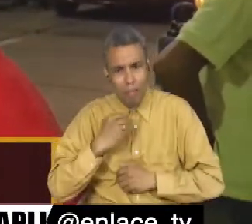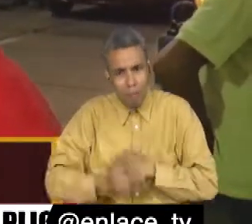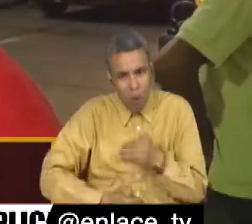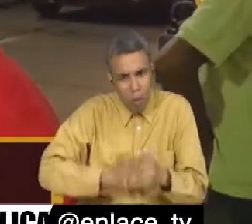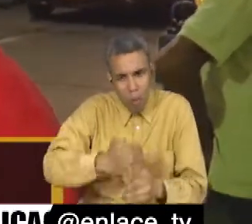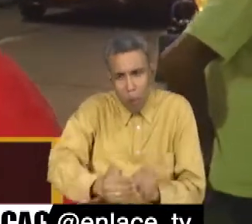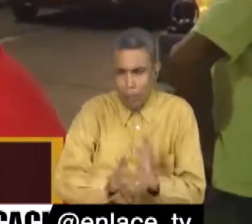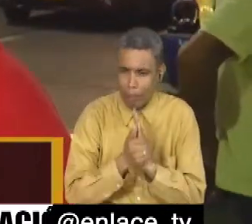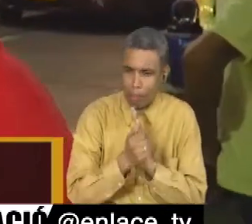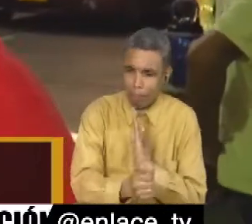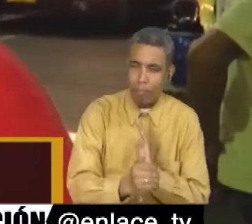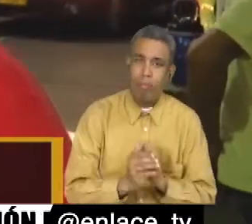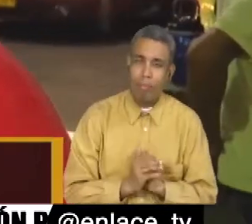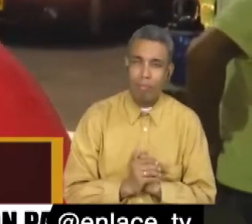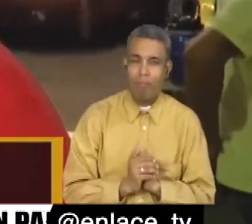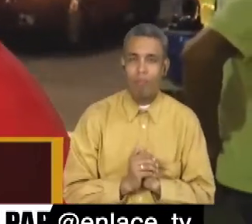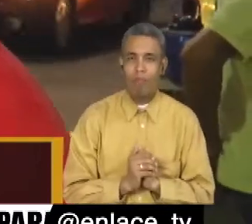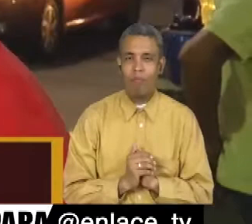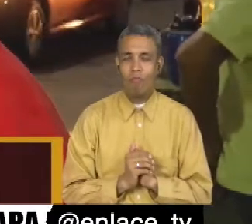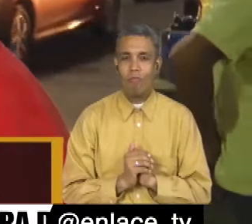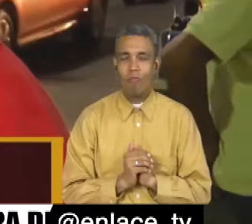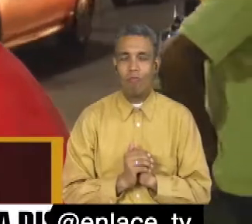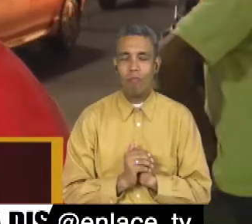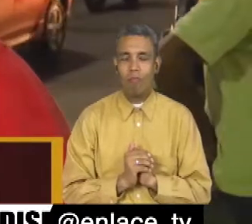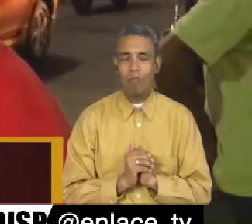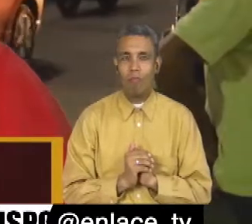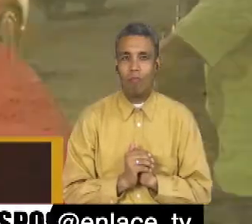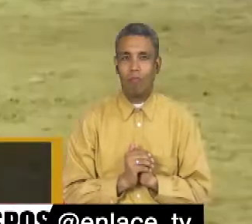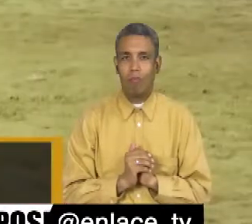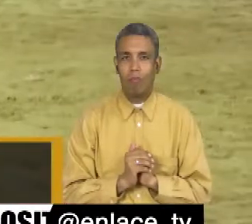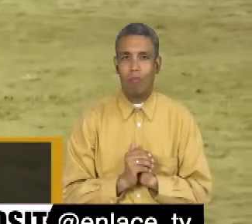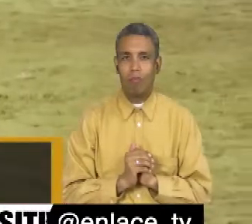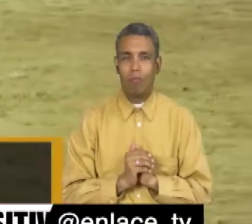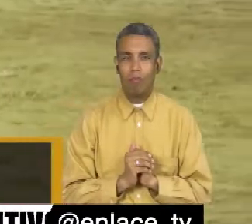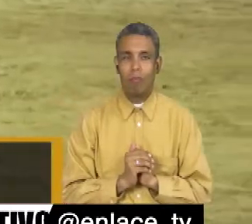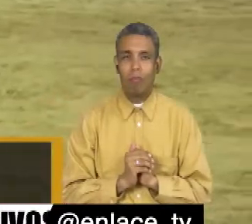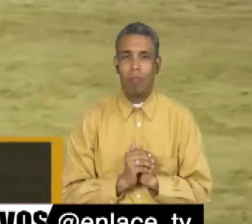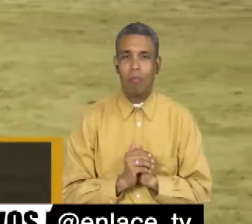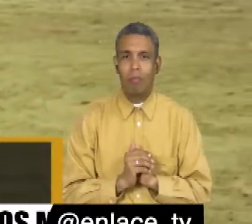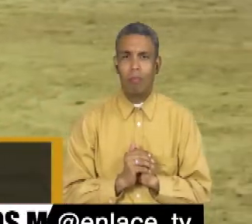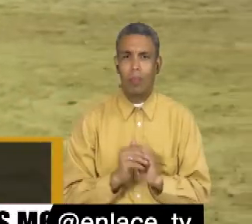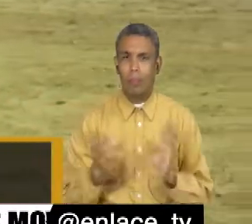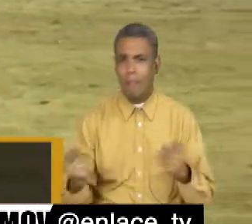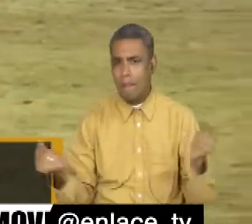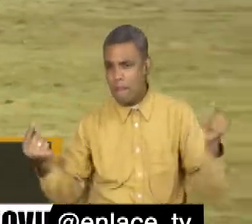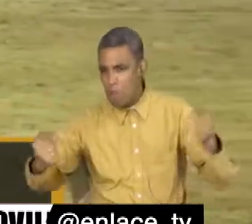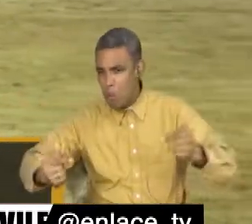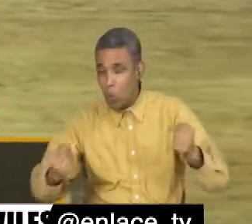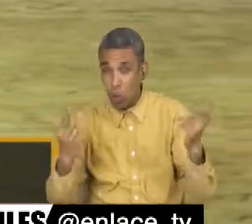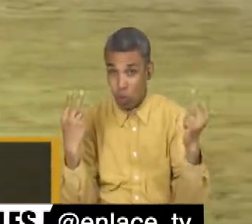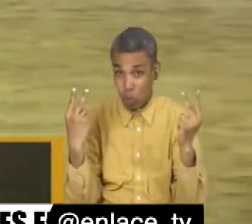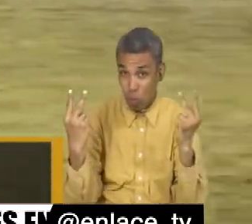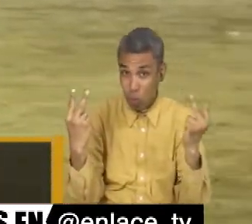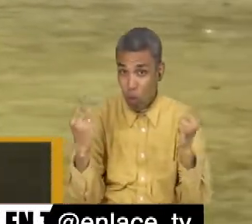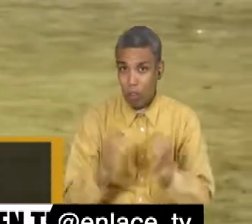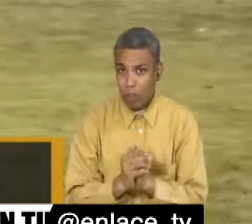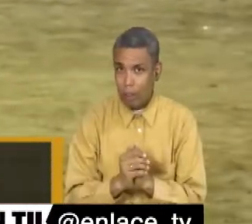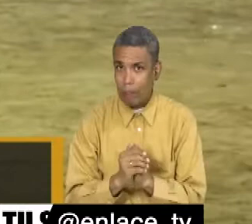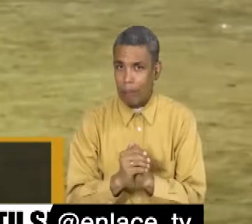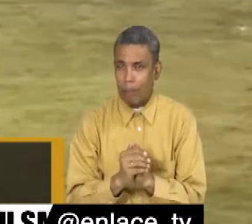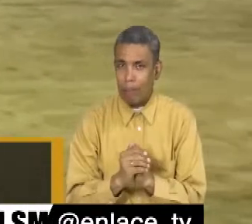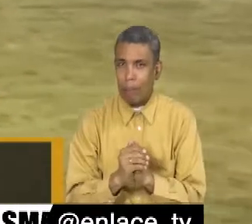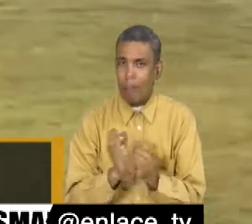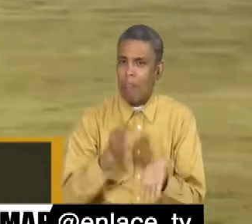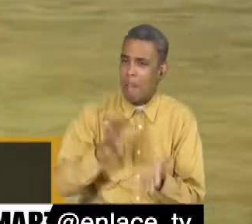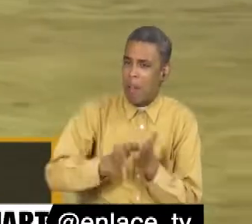teníamos la oportunidad de estar participando en los torneos municipales. Después de un juego apretado y donde los chicos lo dieron todo para ganar, el Club